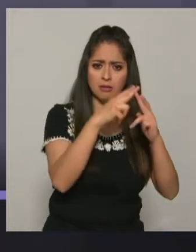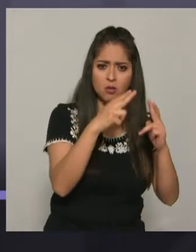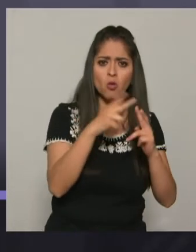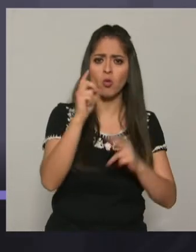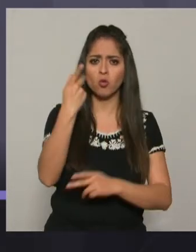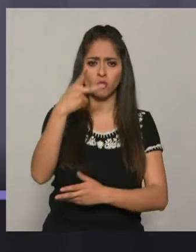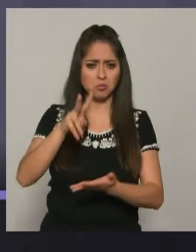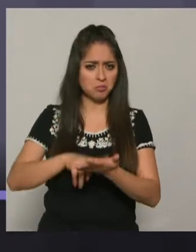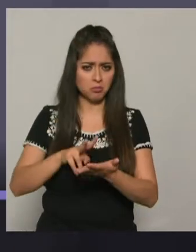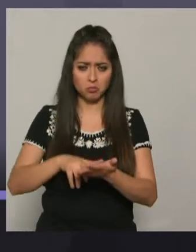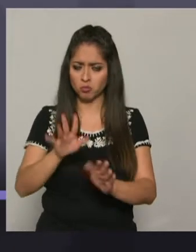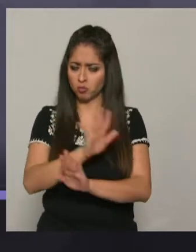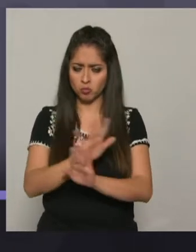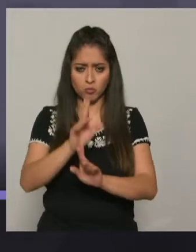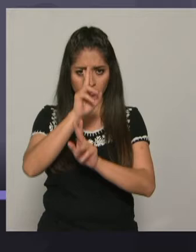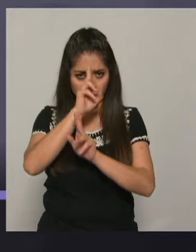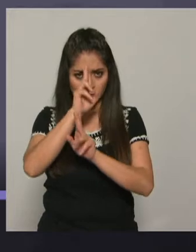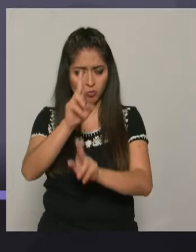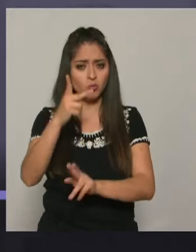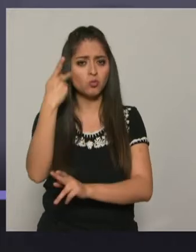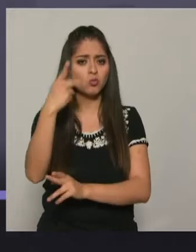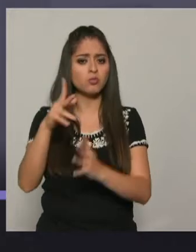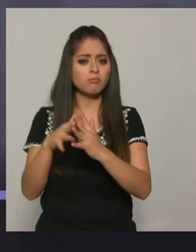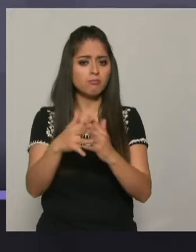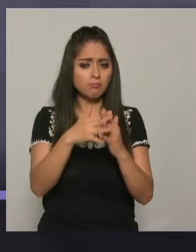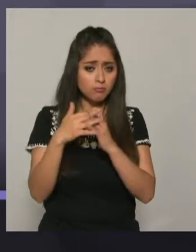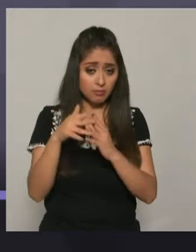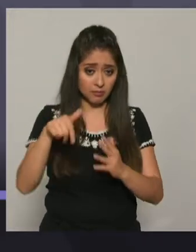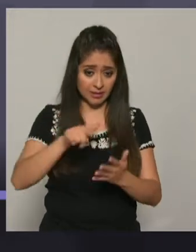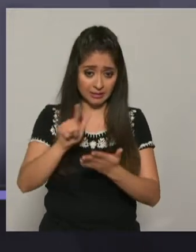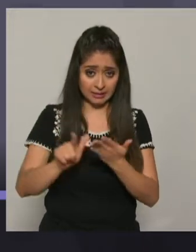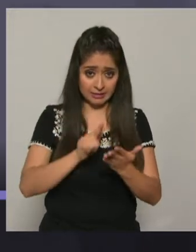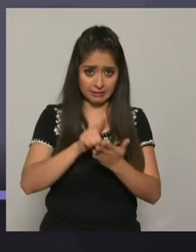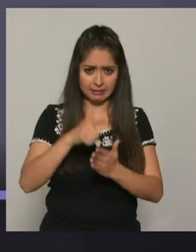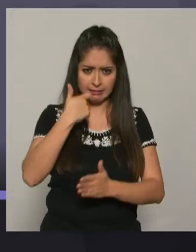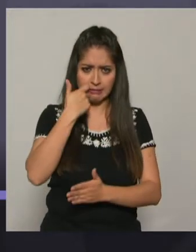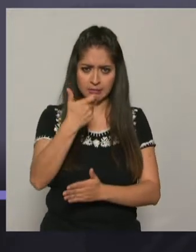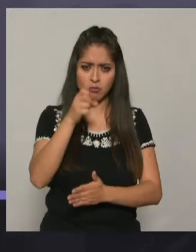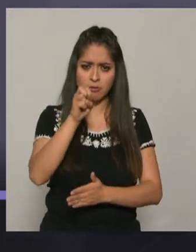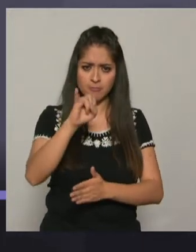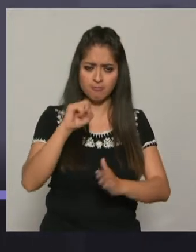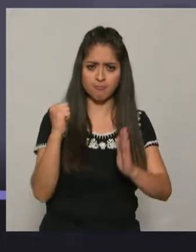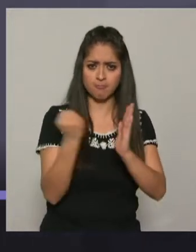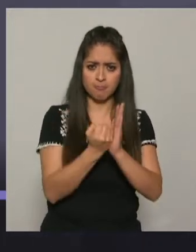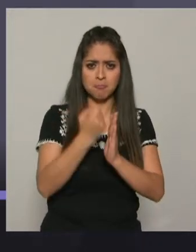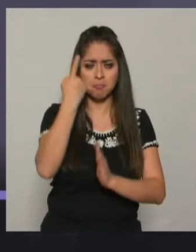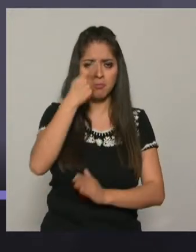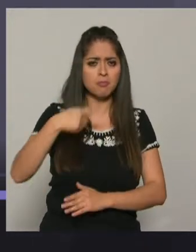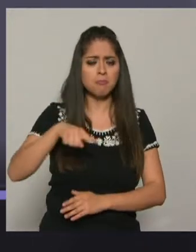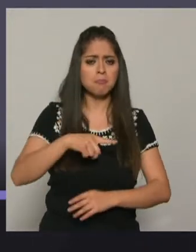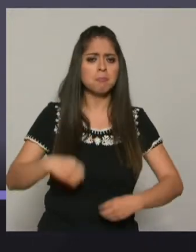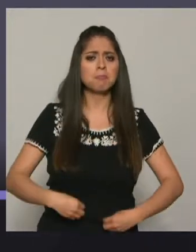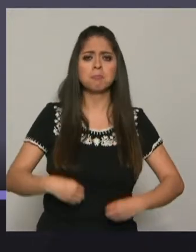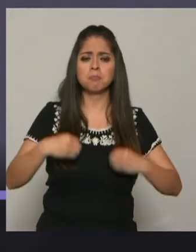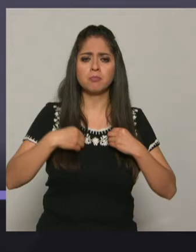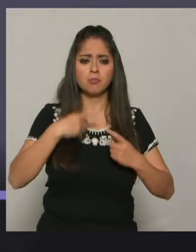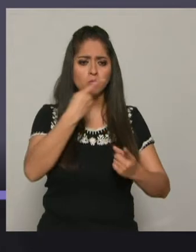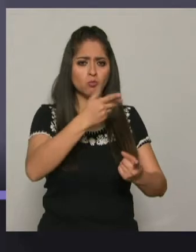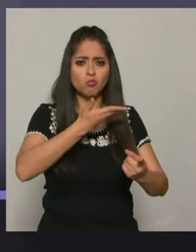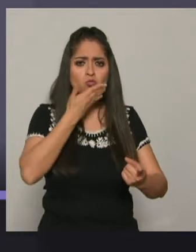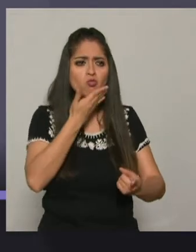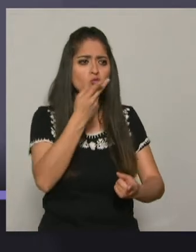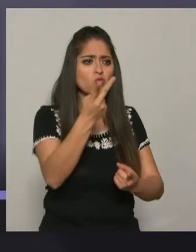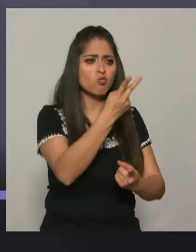les educamos con el respeto a la diversidad. La ley que pretendemos se apruebe no incide en la vida de las familias tradicionales,